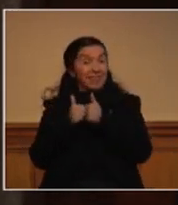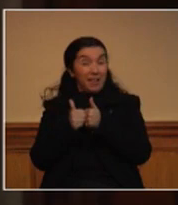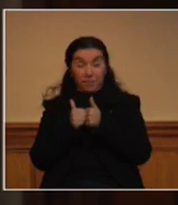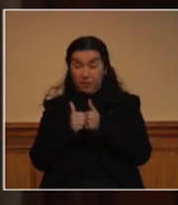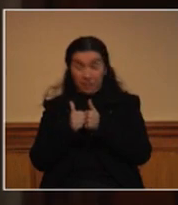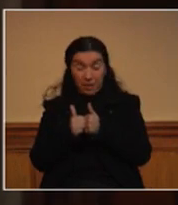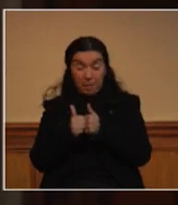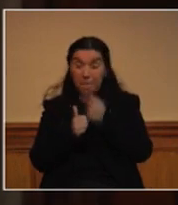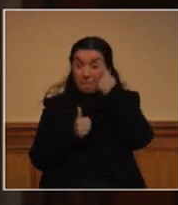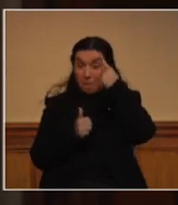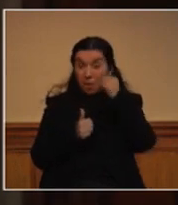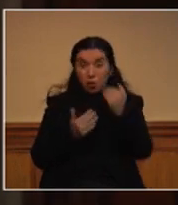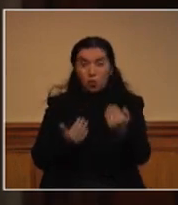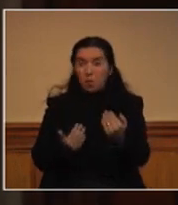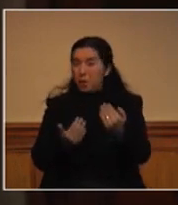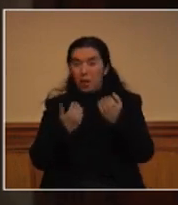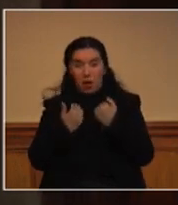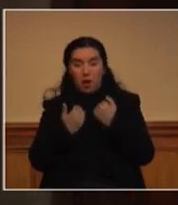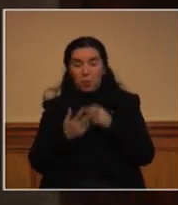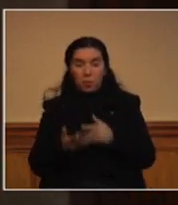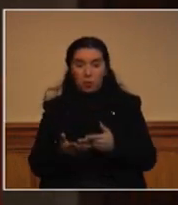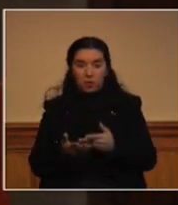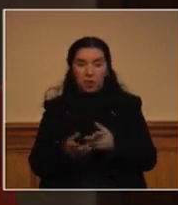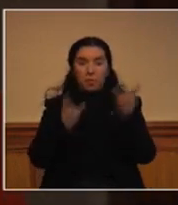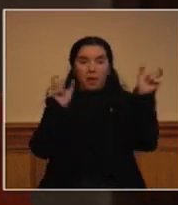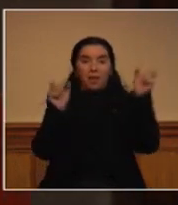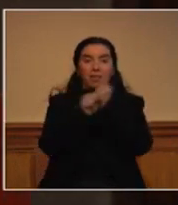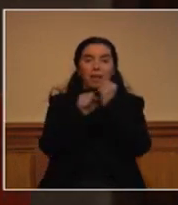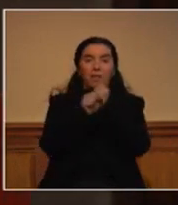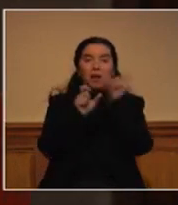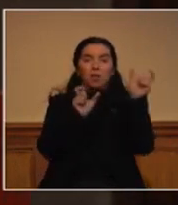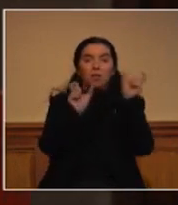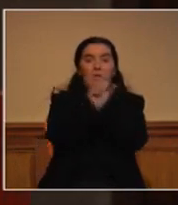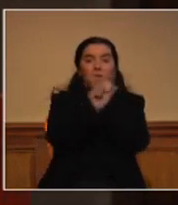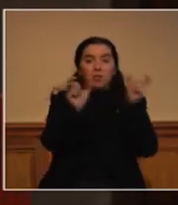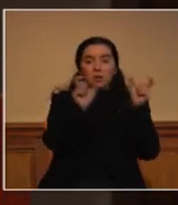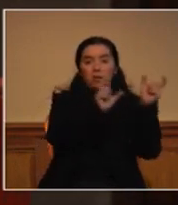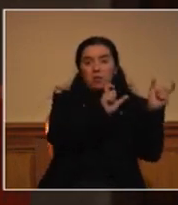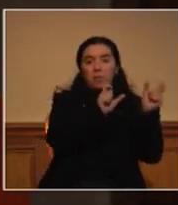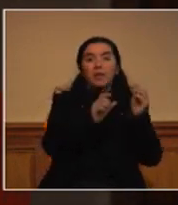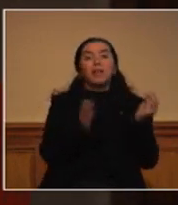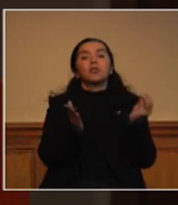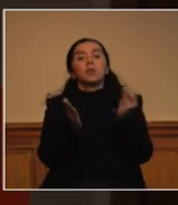aporta eso. ¿Qué tengo que hacer para tener eso? La lectoescritura.